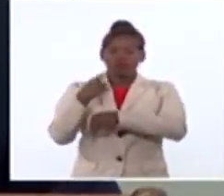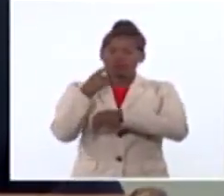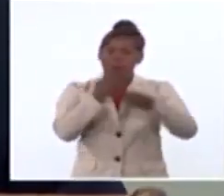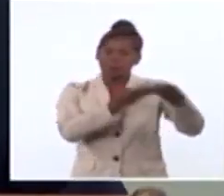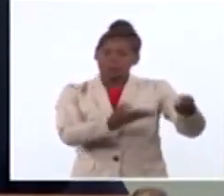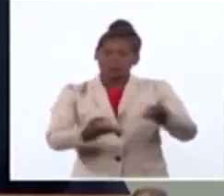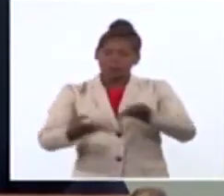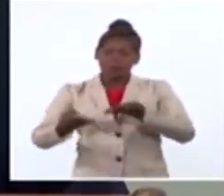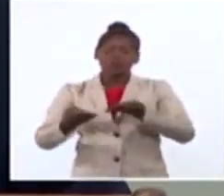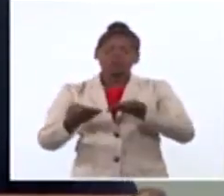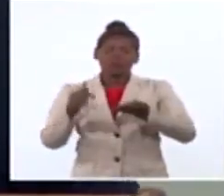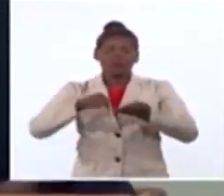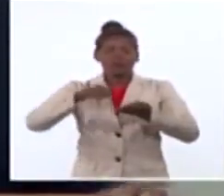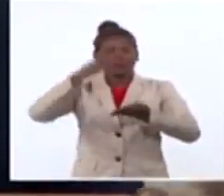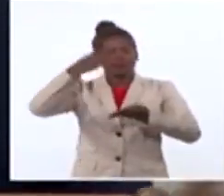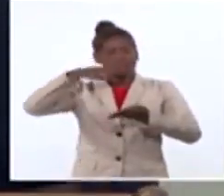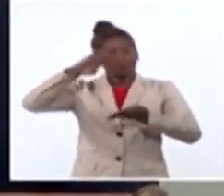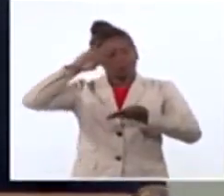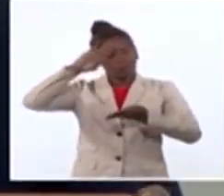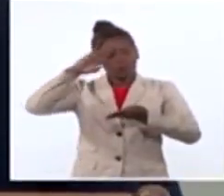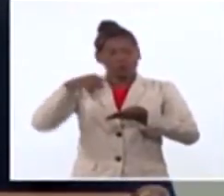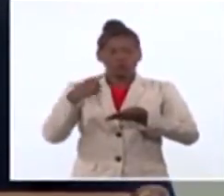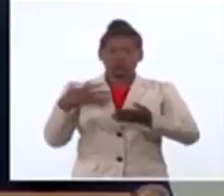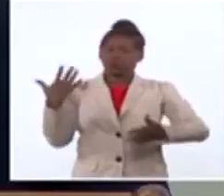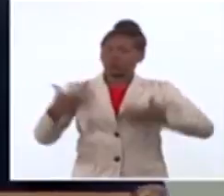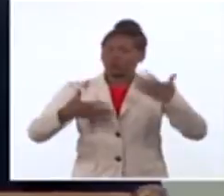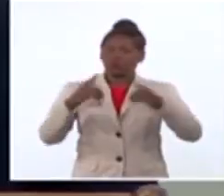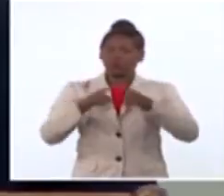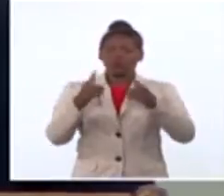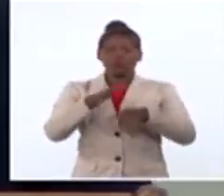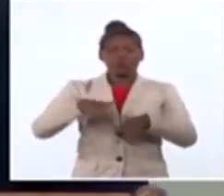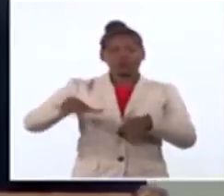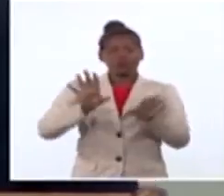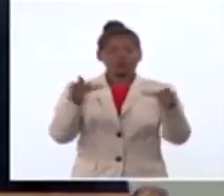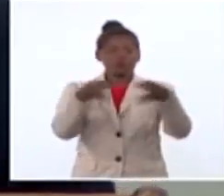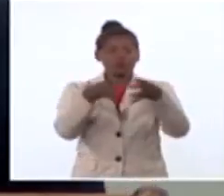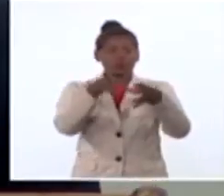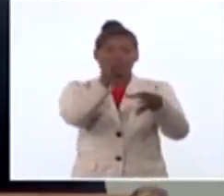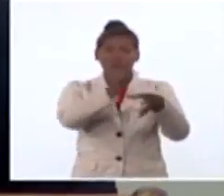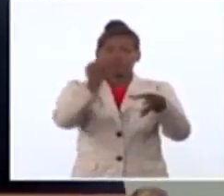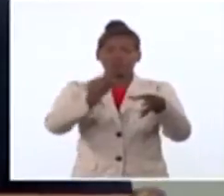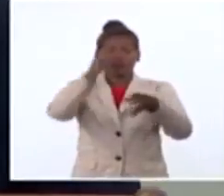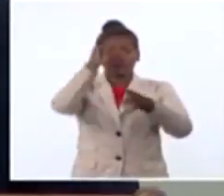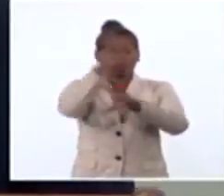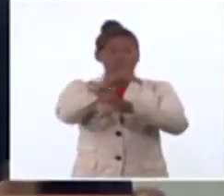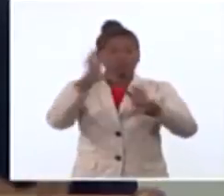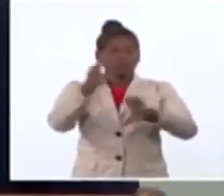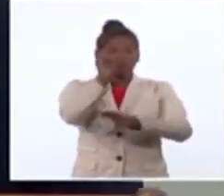que la pandemia ha ocasionado a escala global.